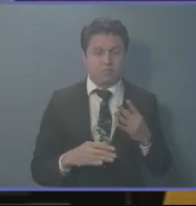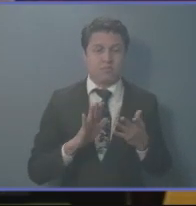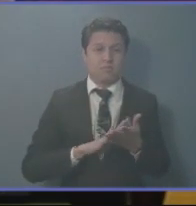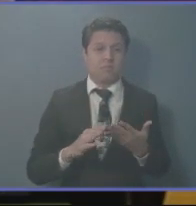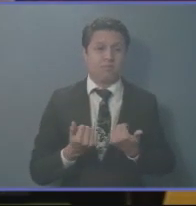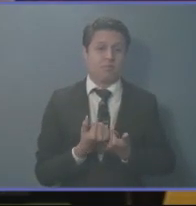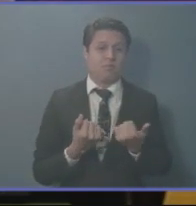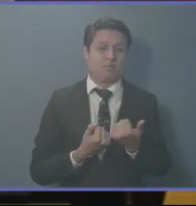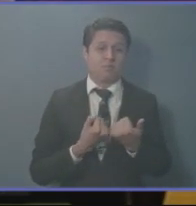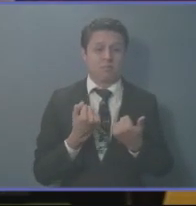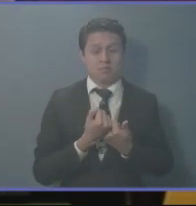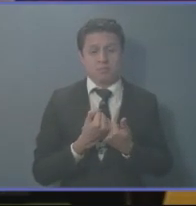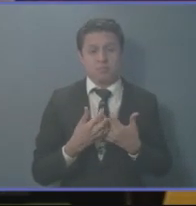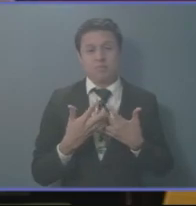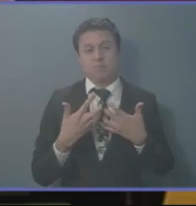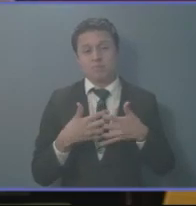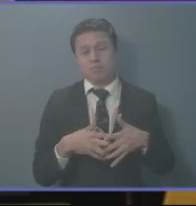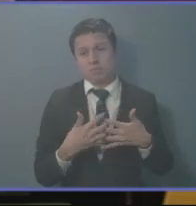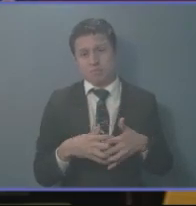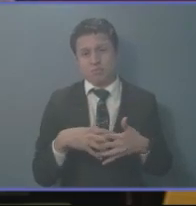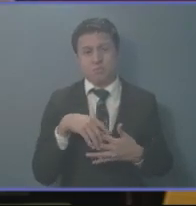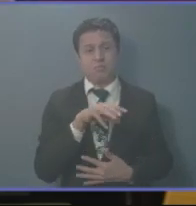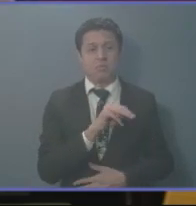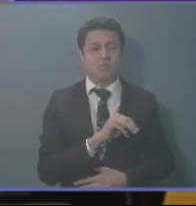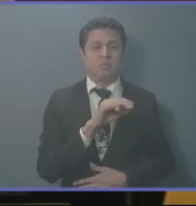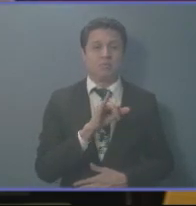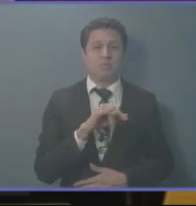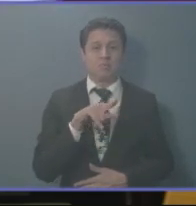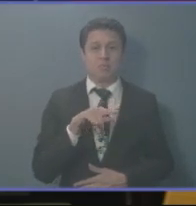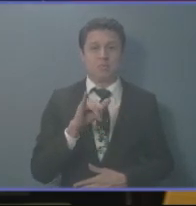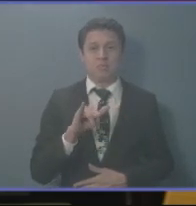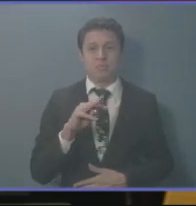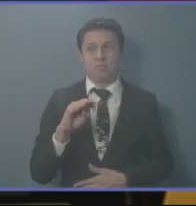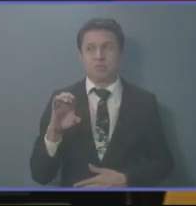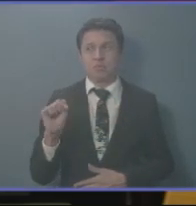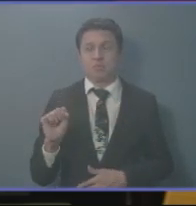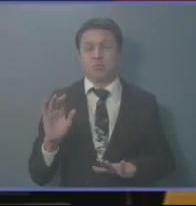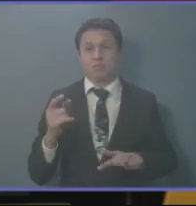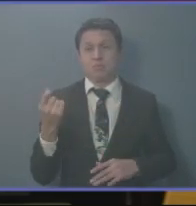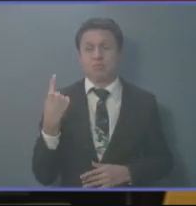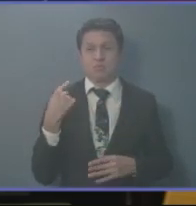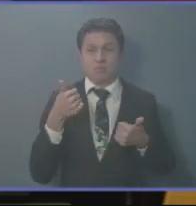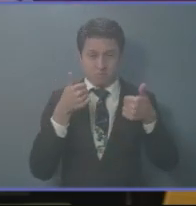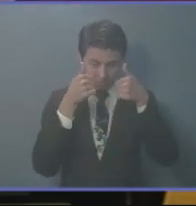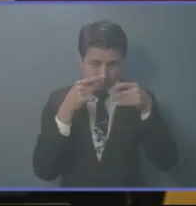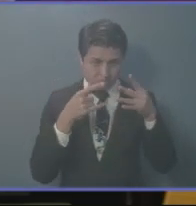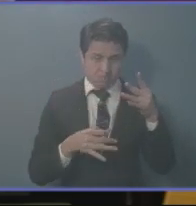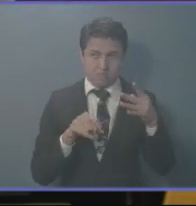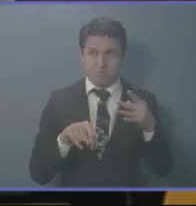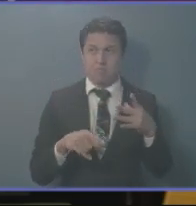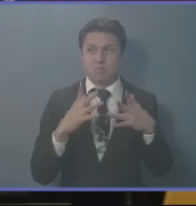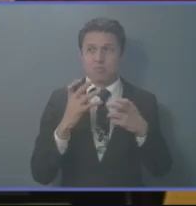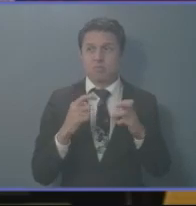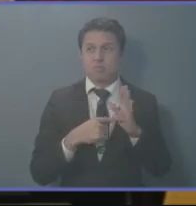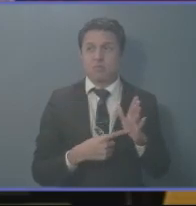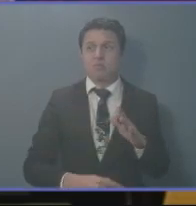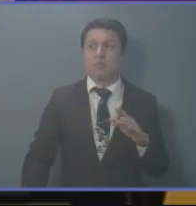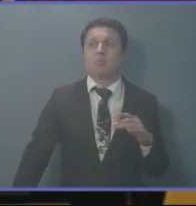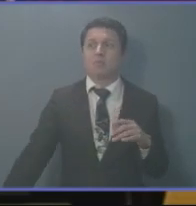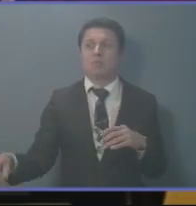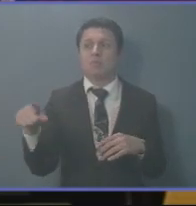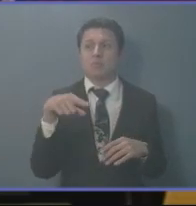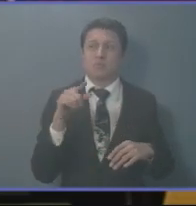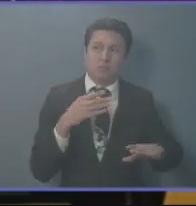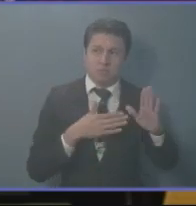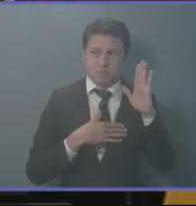la micro, pequeña y mediana empresa. Pero en este decreto, lo que pretenden ahora, producto de este pacto,